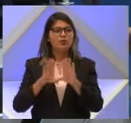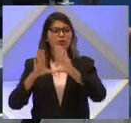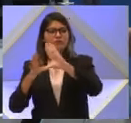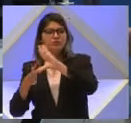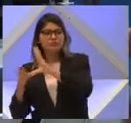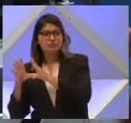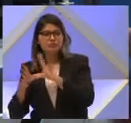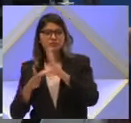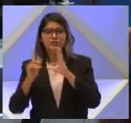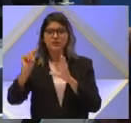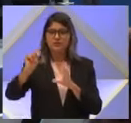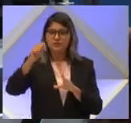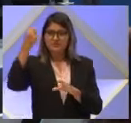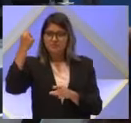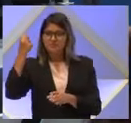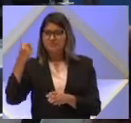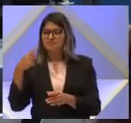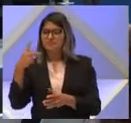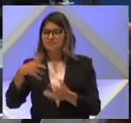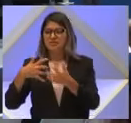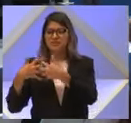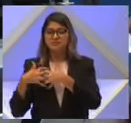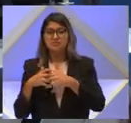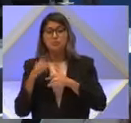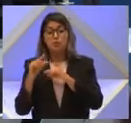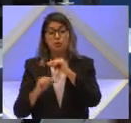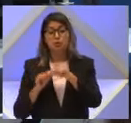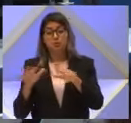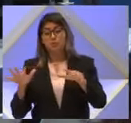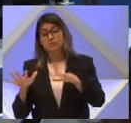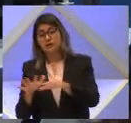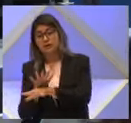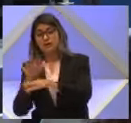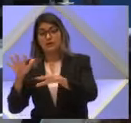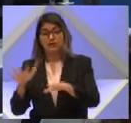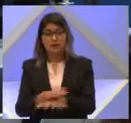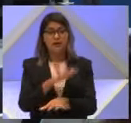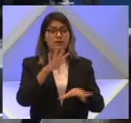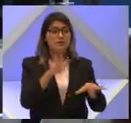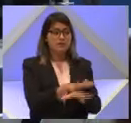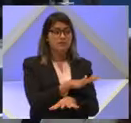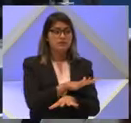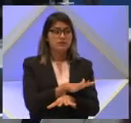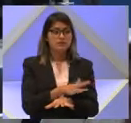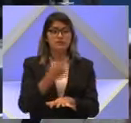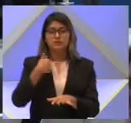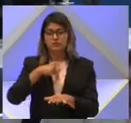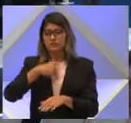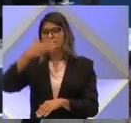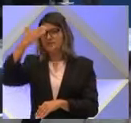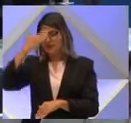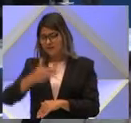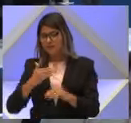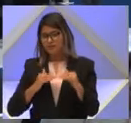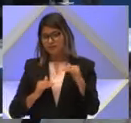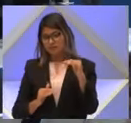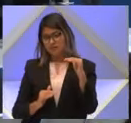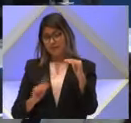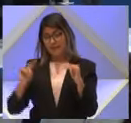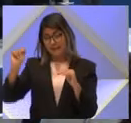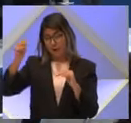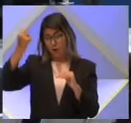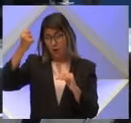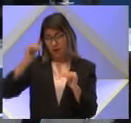la industria está cambiando sabemos que el cierre de la brecha digital necesita nuevas